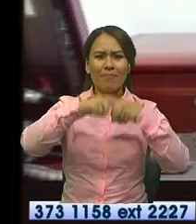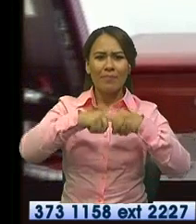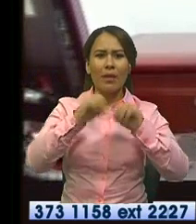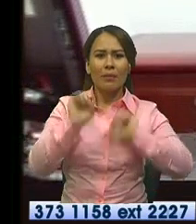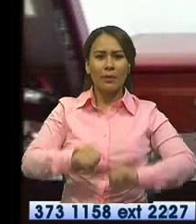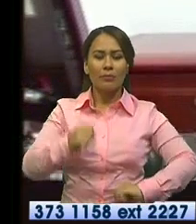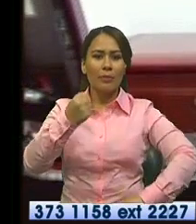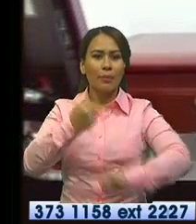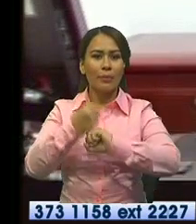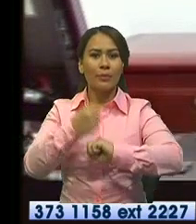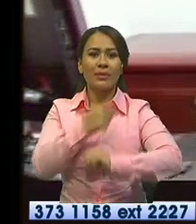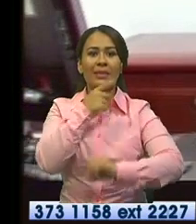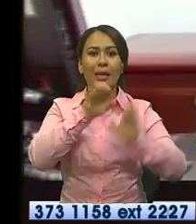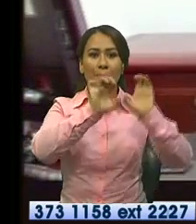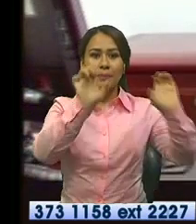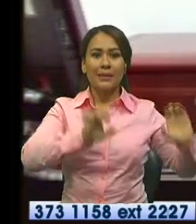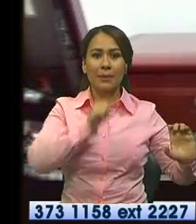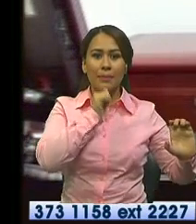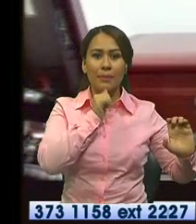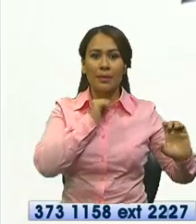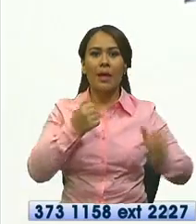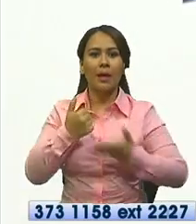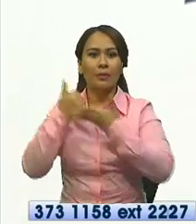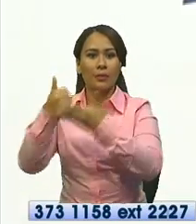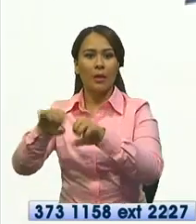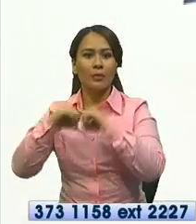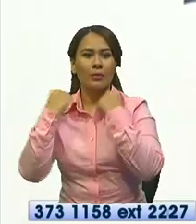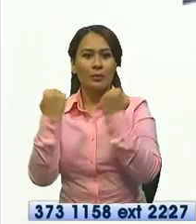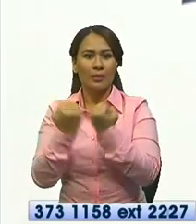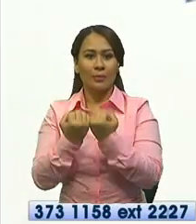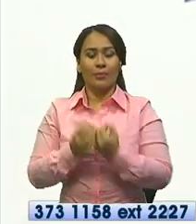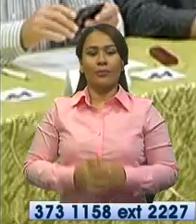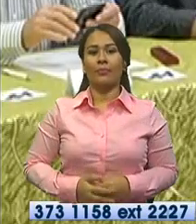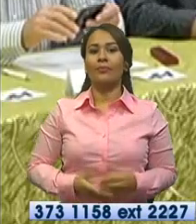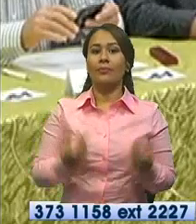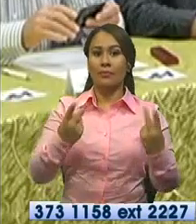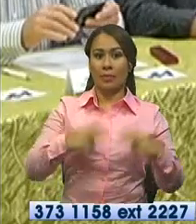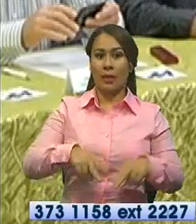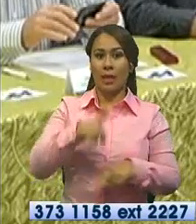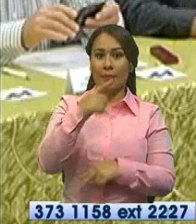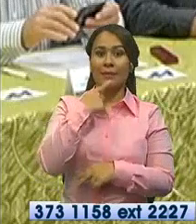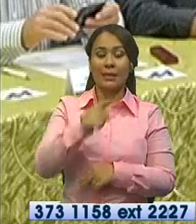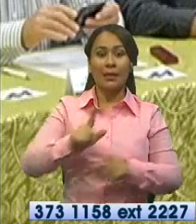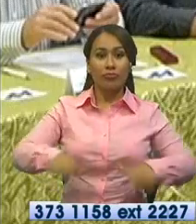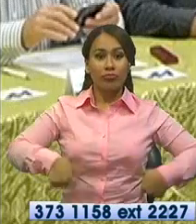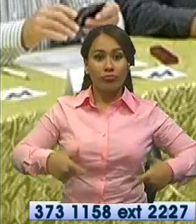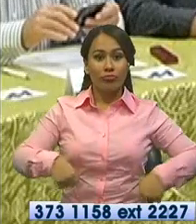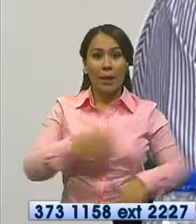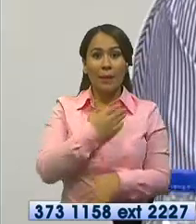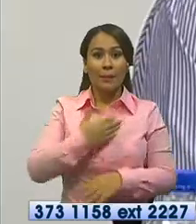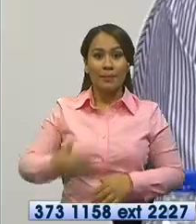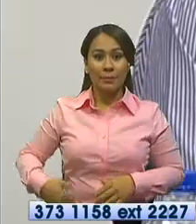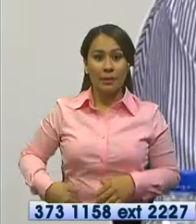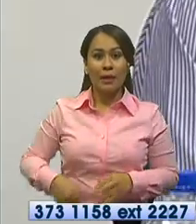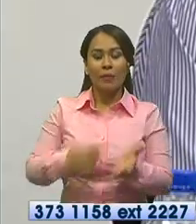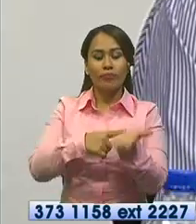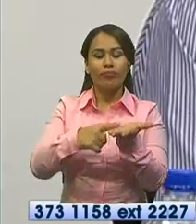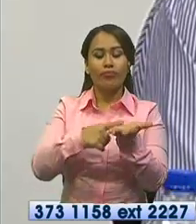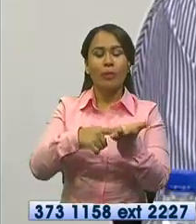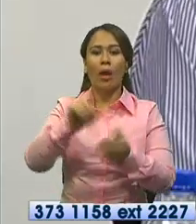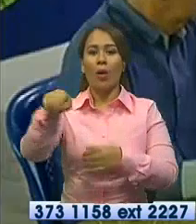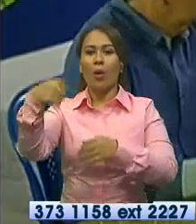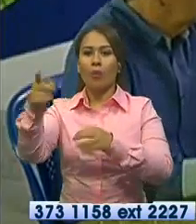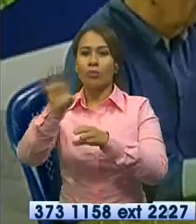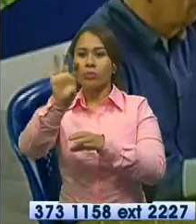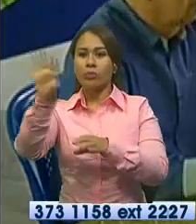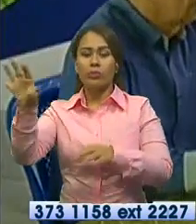sector privado, sostener la dolarización. Para este martes se prevé también que el presidente Lenín Moreno se reúna en el gobierno zonal